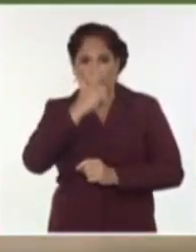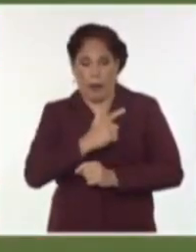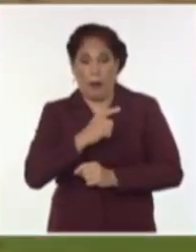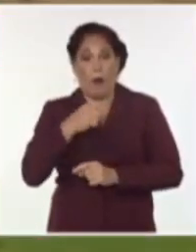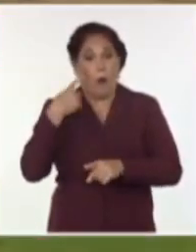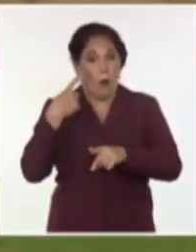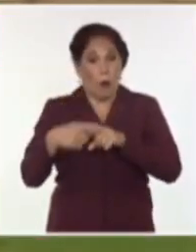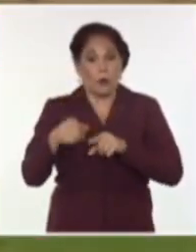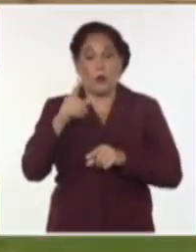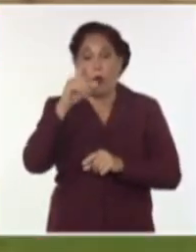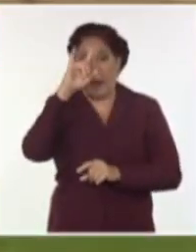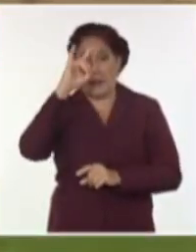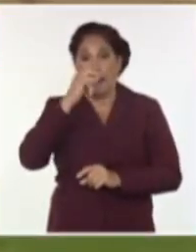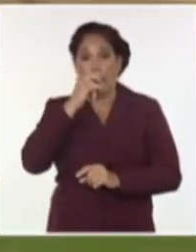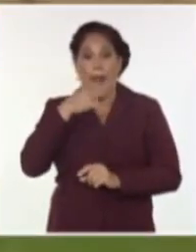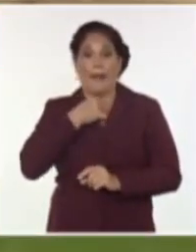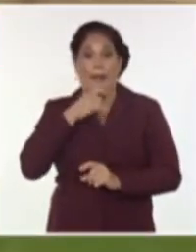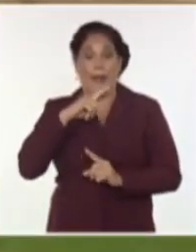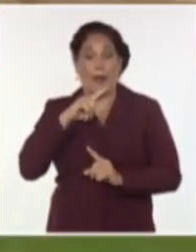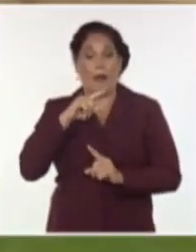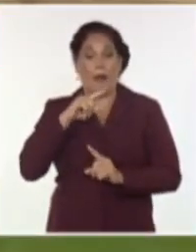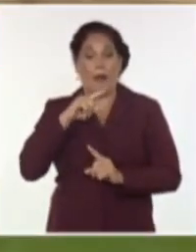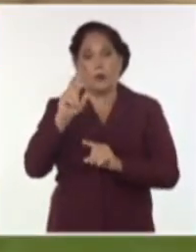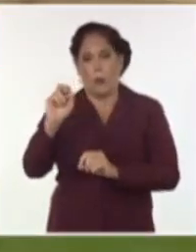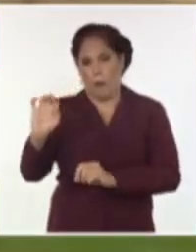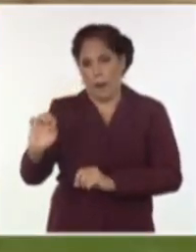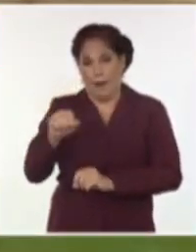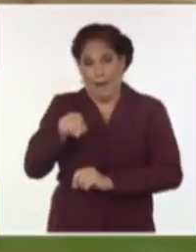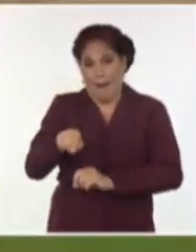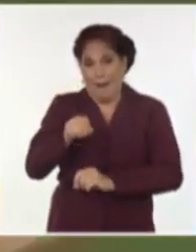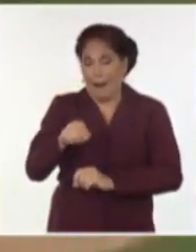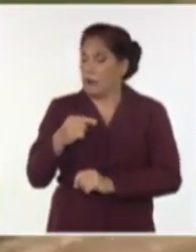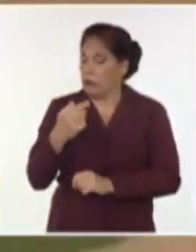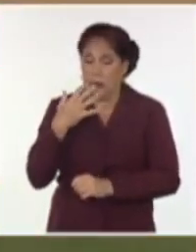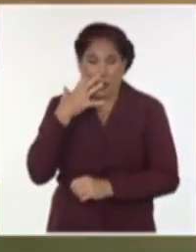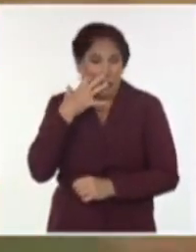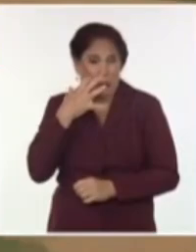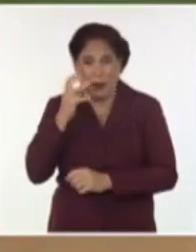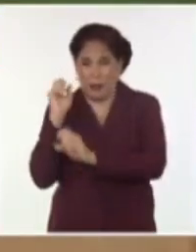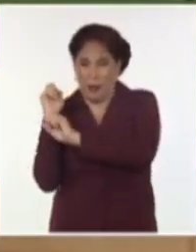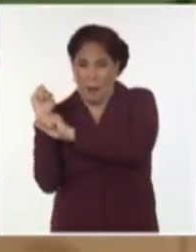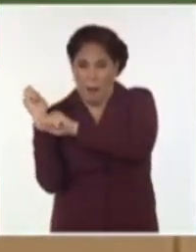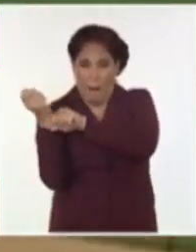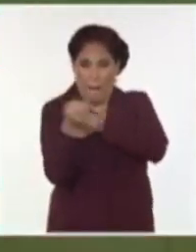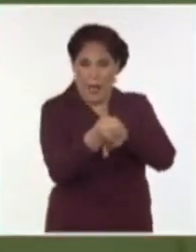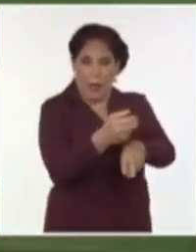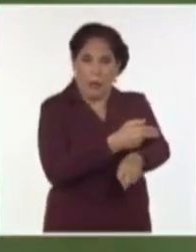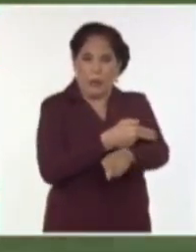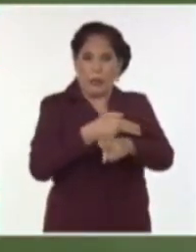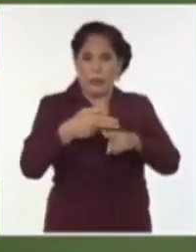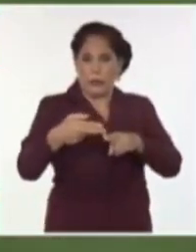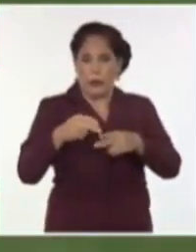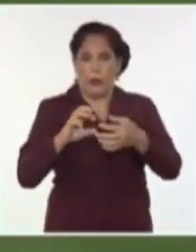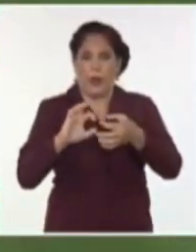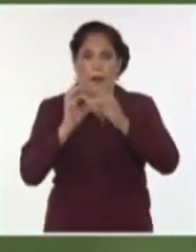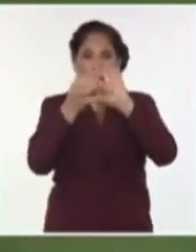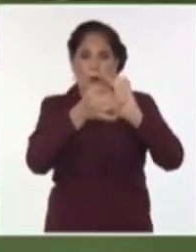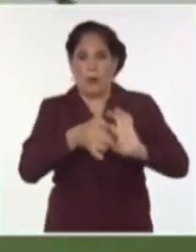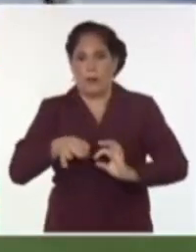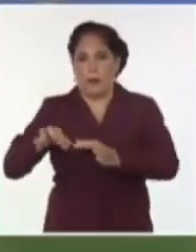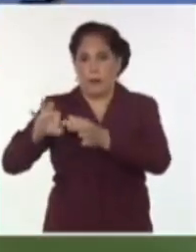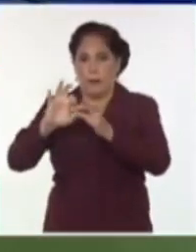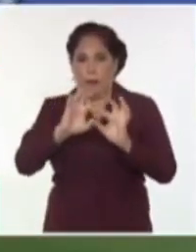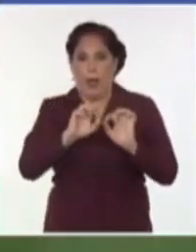2000, el natural de Pinar del Río es dueño de una hazaña sin precedentes en la historia de estos certámenes. En la